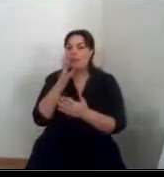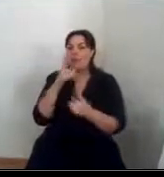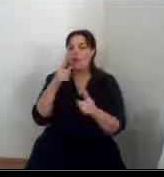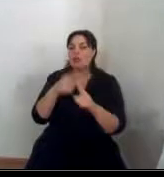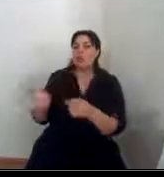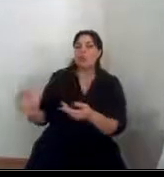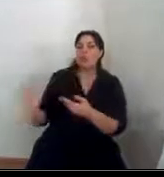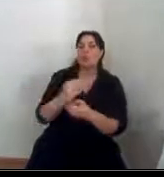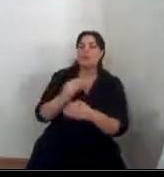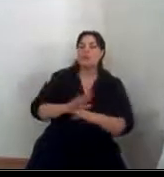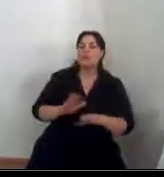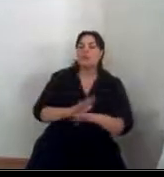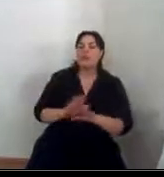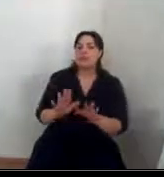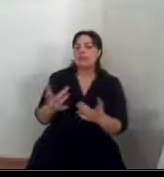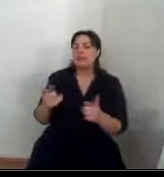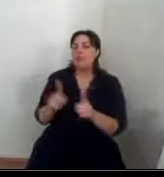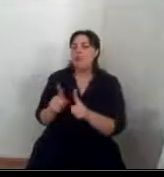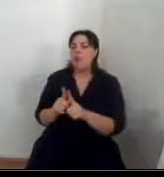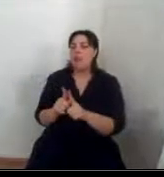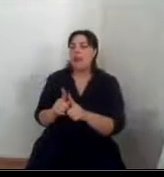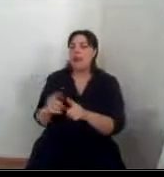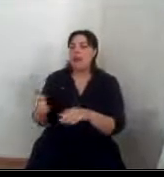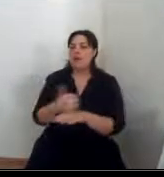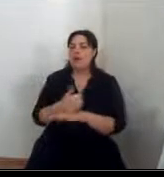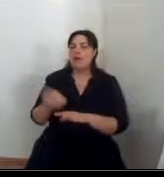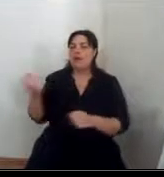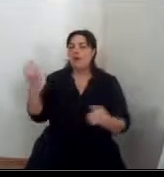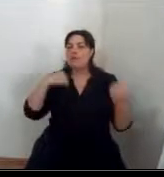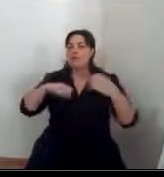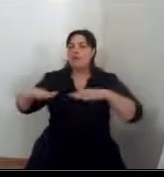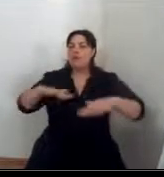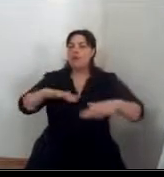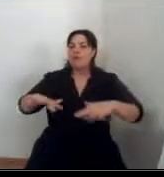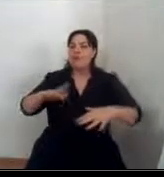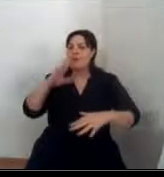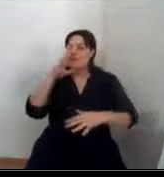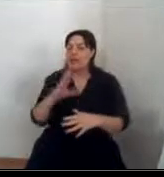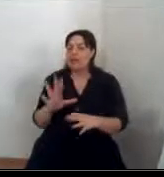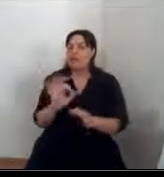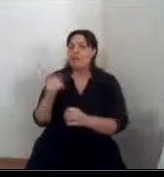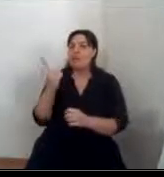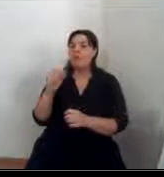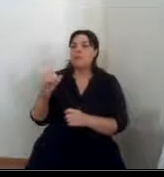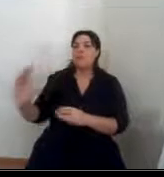Como una forma de que los ciudadanos sean actores directos y no meros receptores.